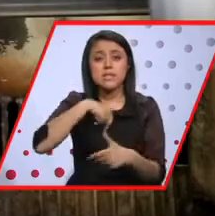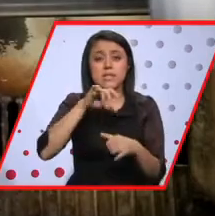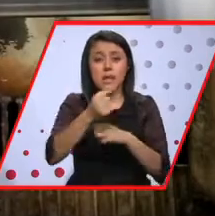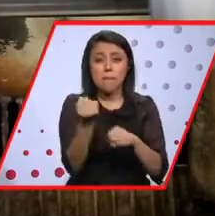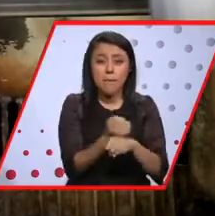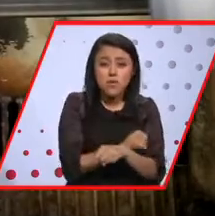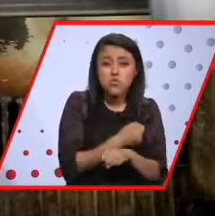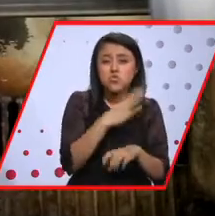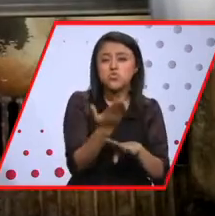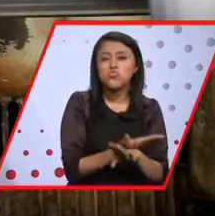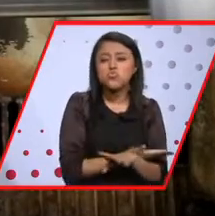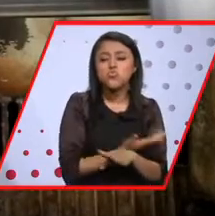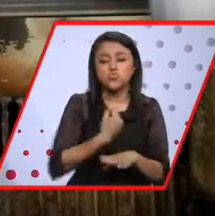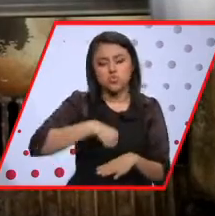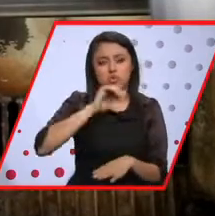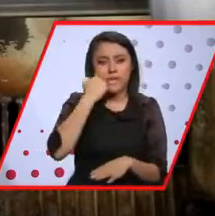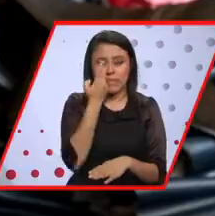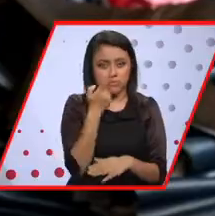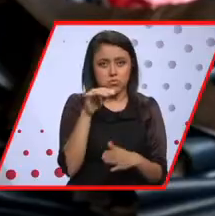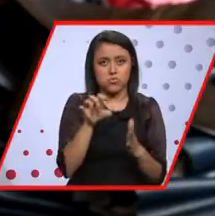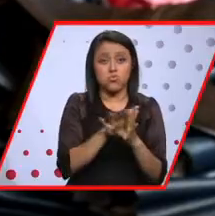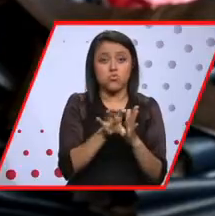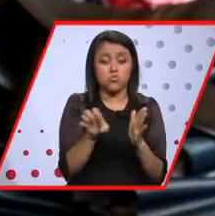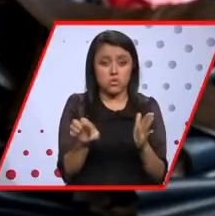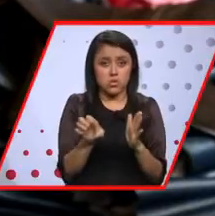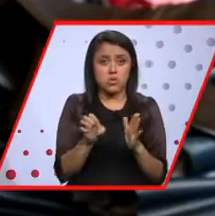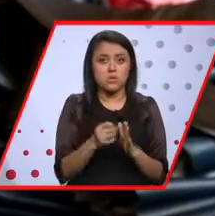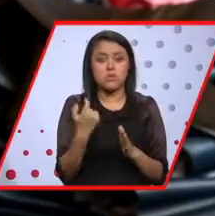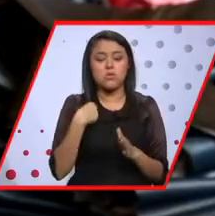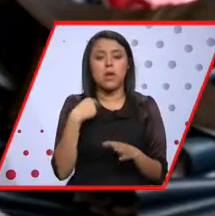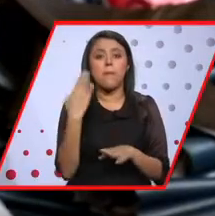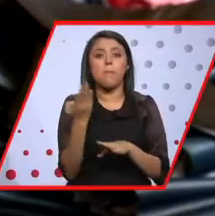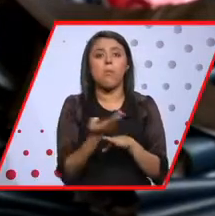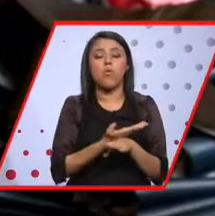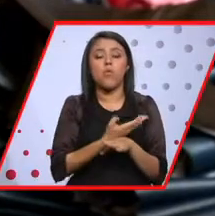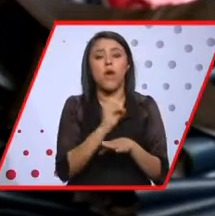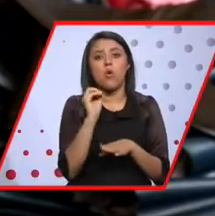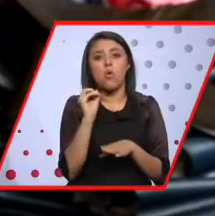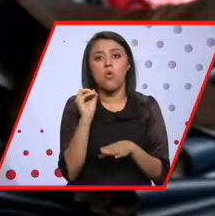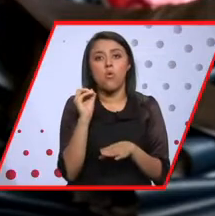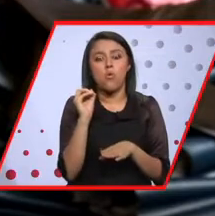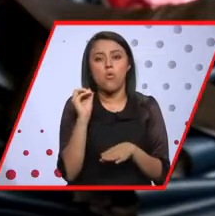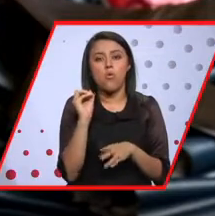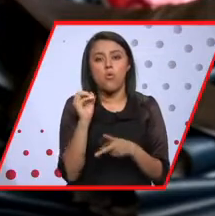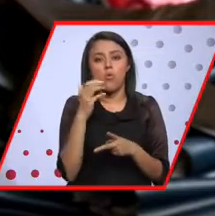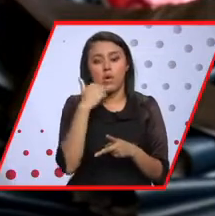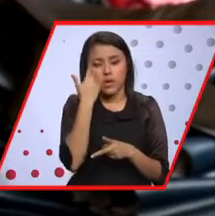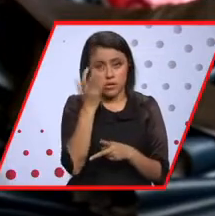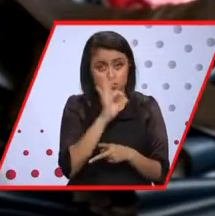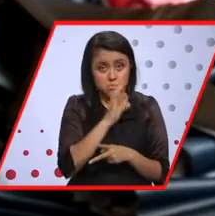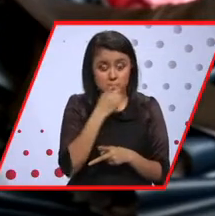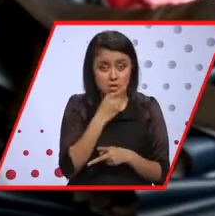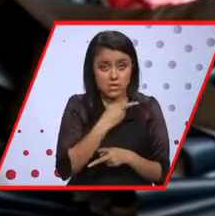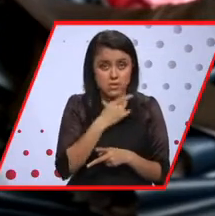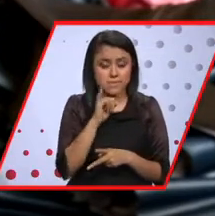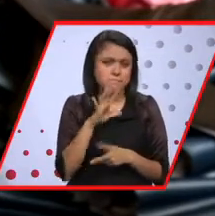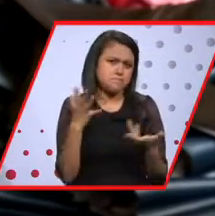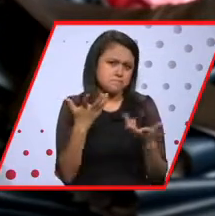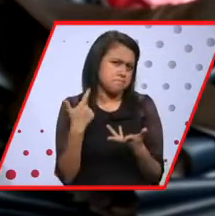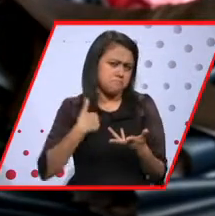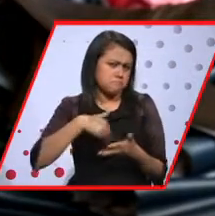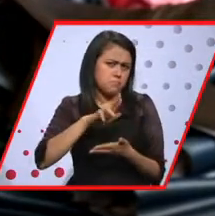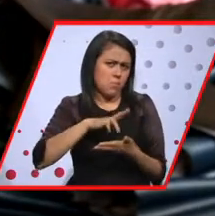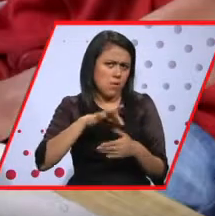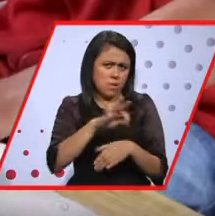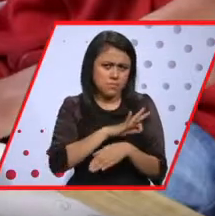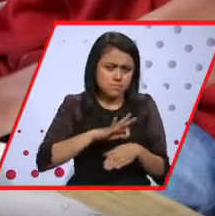usted me manda a hacer una bota, vamos a decir, tenis, se lo hacemos, él saca los diseños